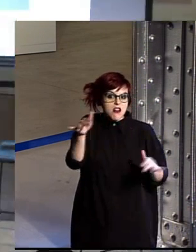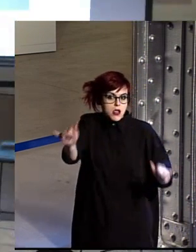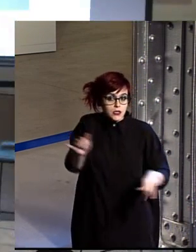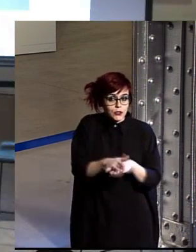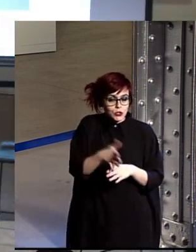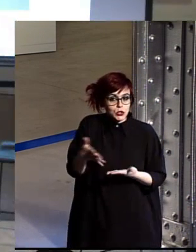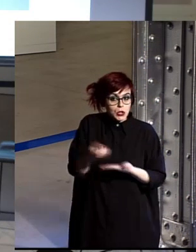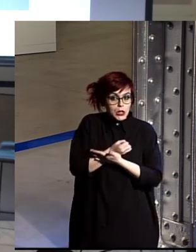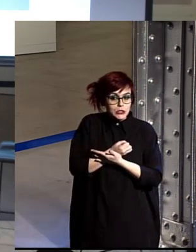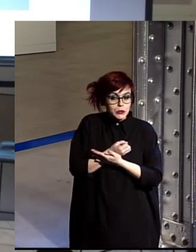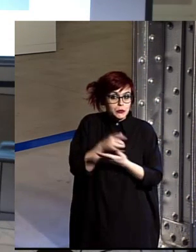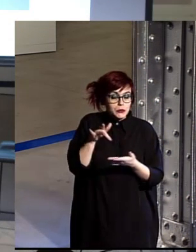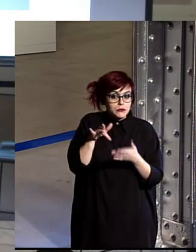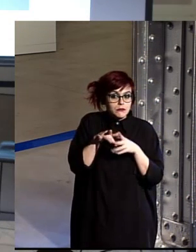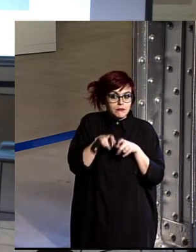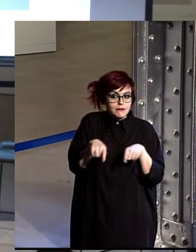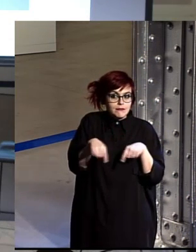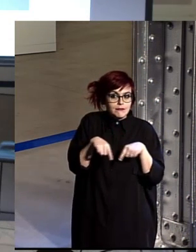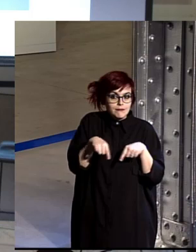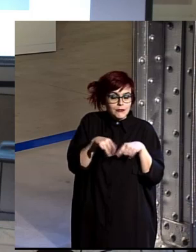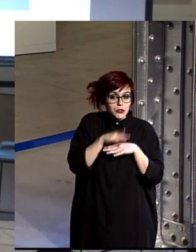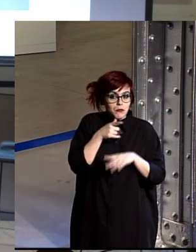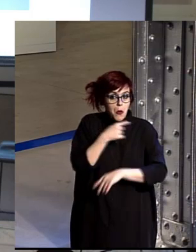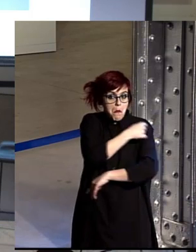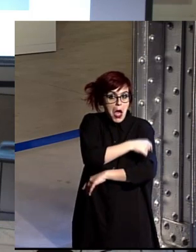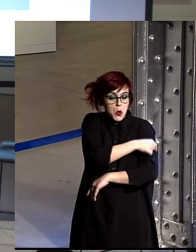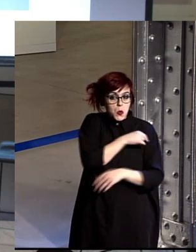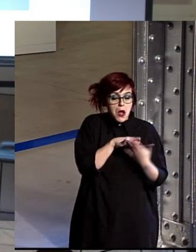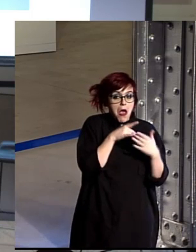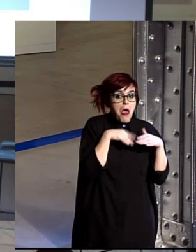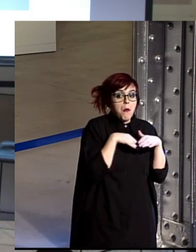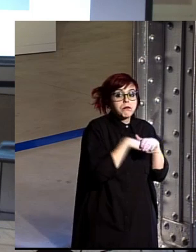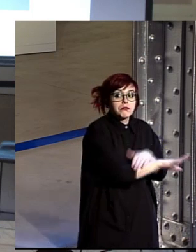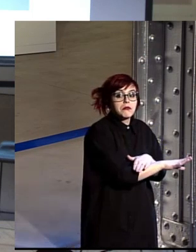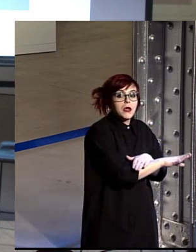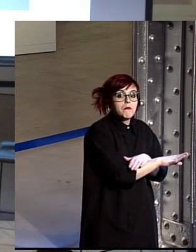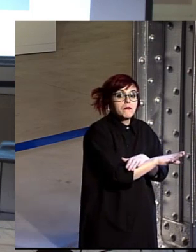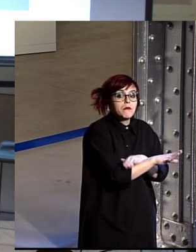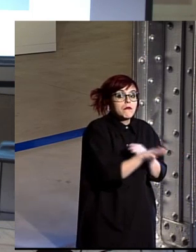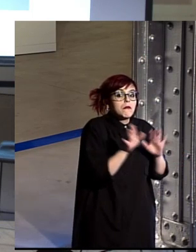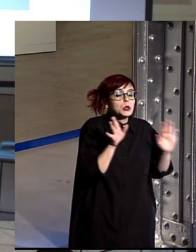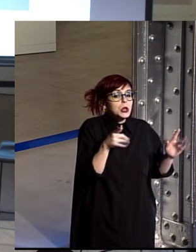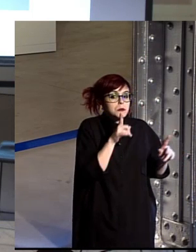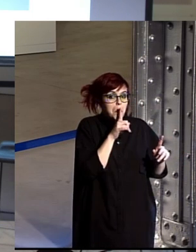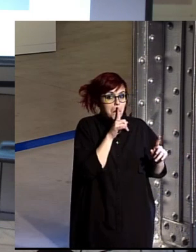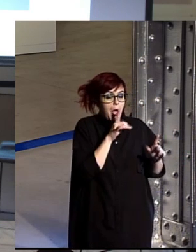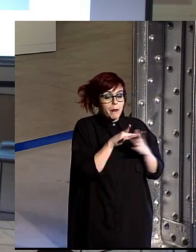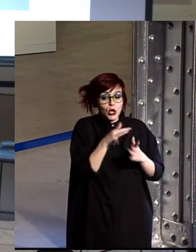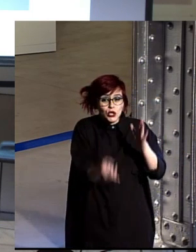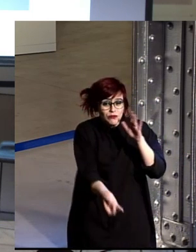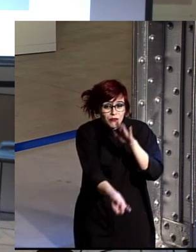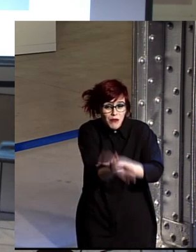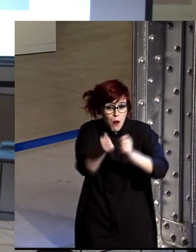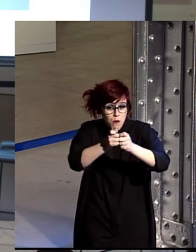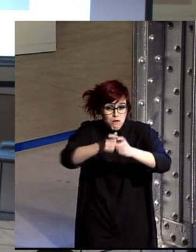cartas pegaditas al pecho y todo el mundo que tiene una vacuna o un fármaco contra el ébola en desarrollo, pues no lo sabía ni Dios. Hasta que pasó esto. Cuando pasó esto se hizo